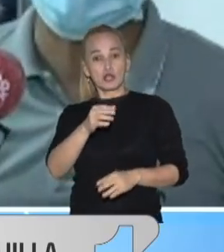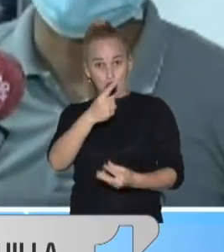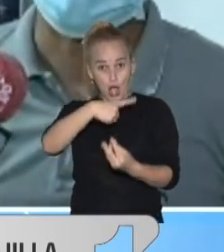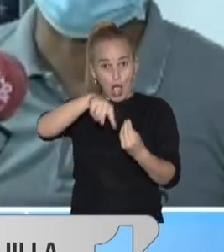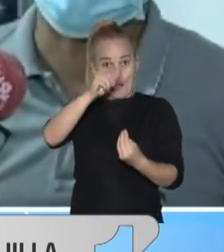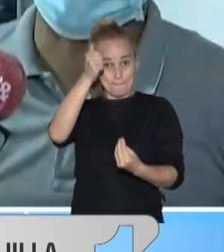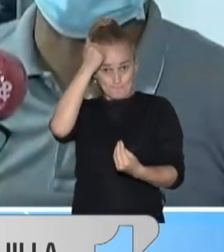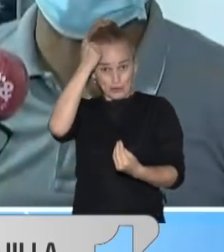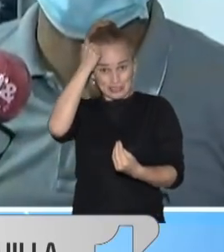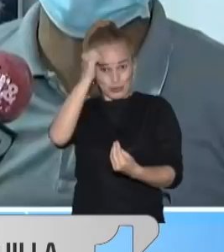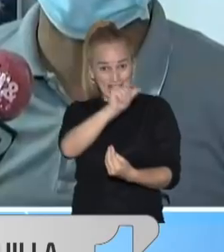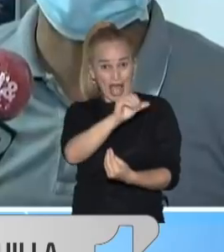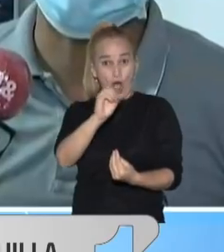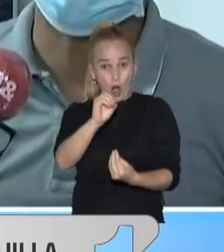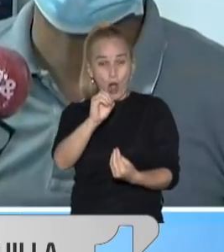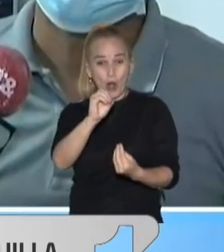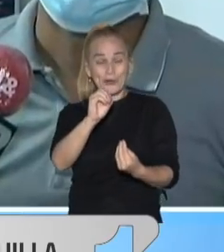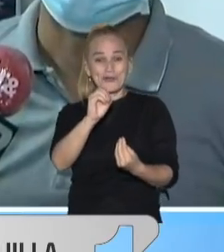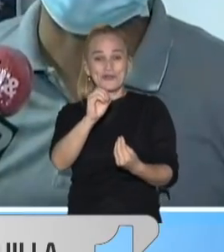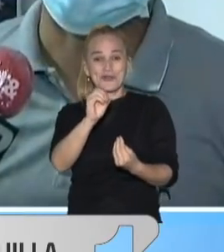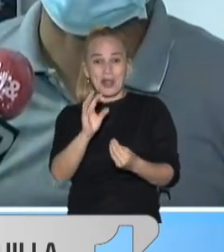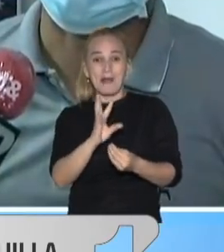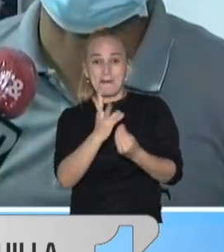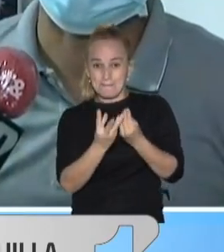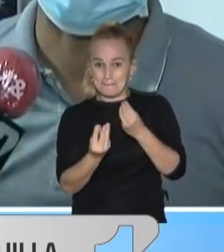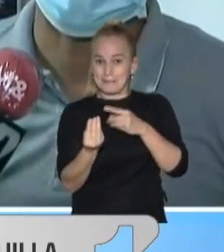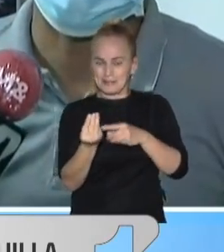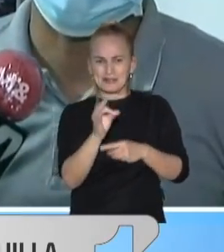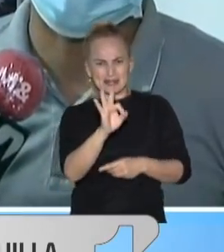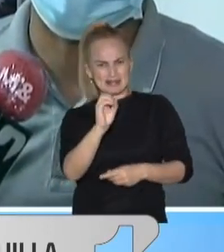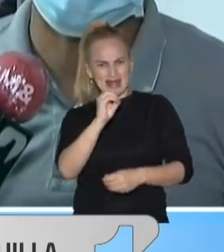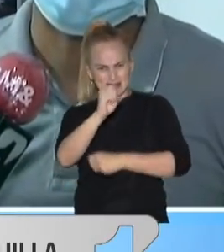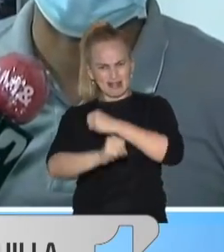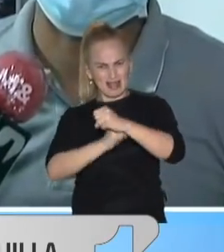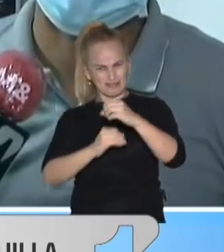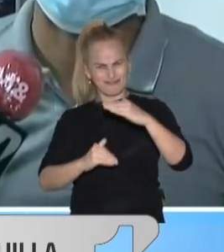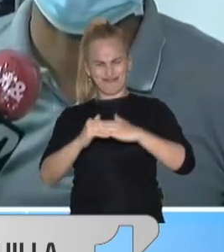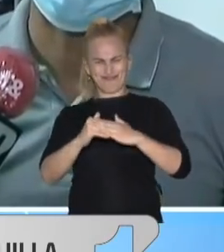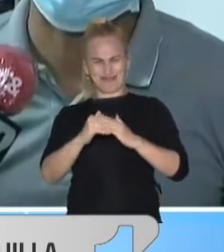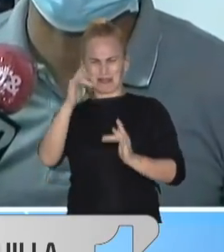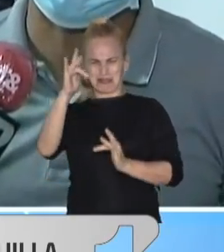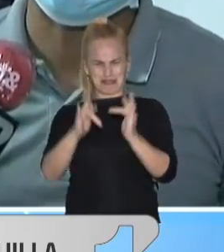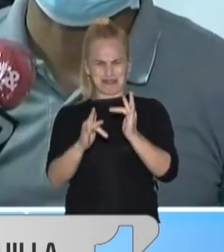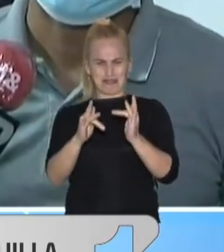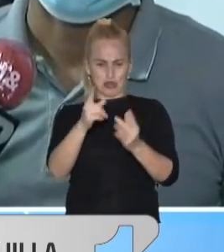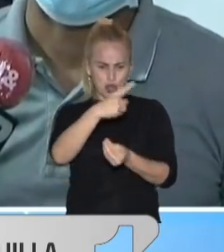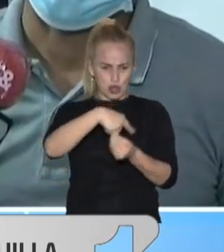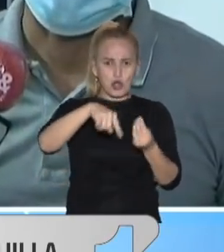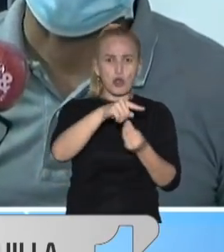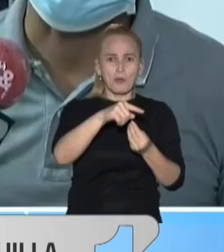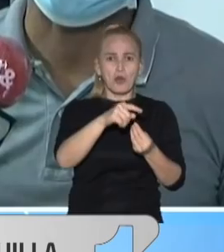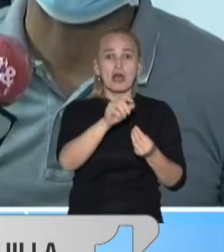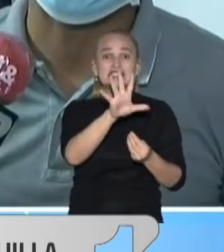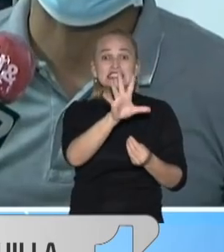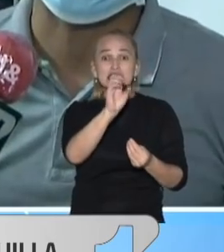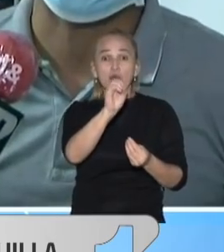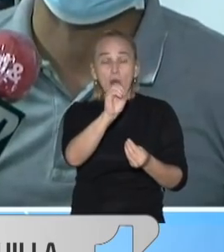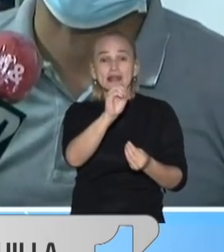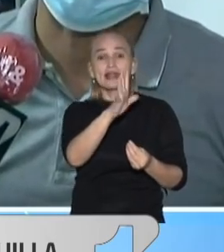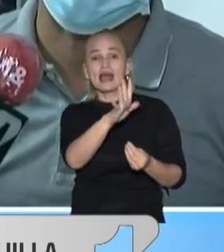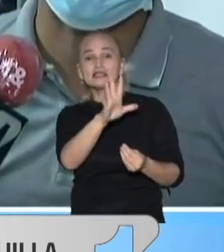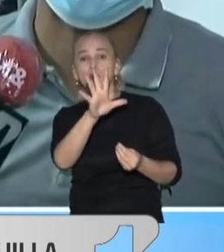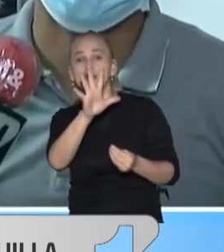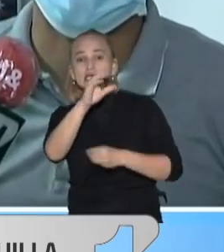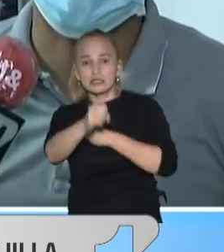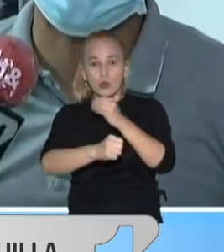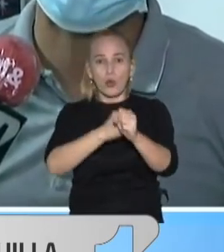docentes y técnicos operativos menores de 30 años, cuando hay una cantidad de docentes mayores de 55 que